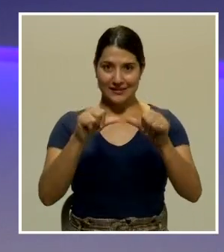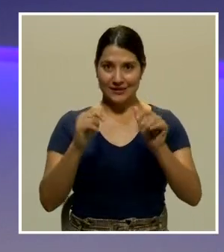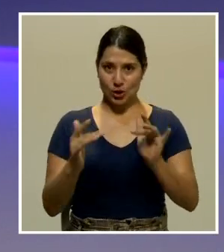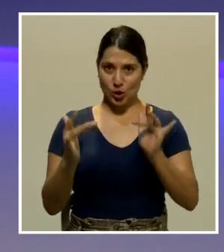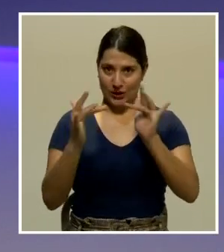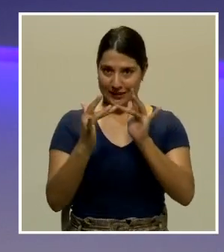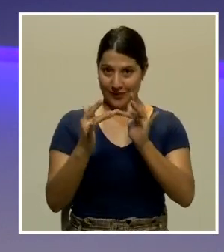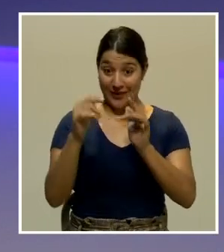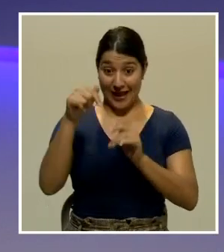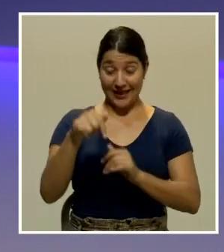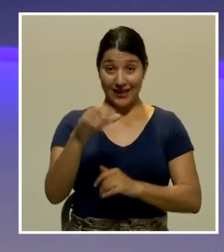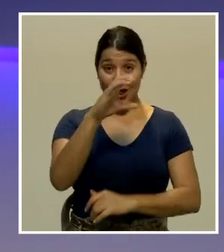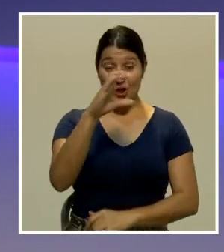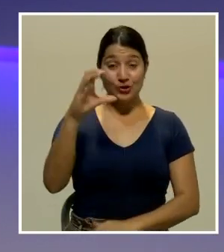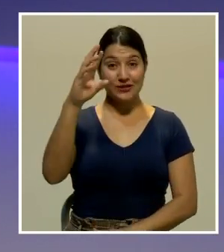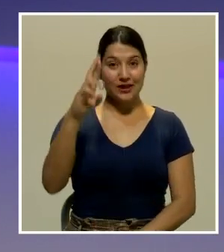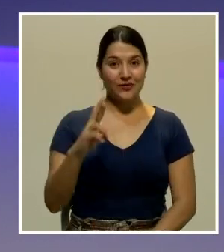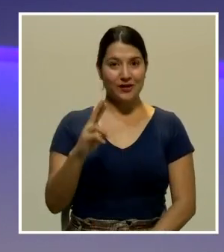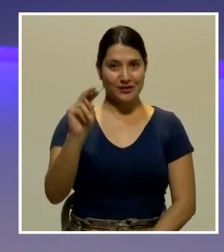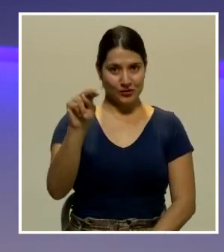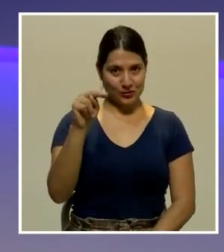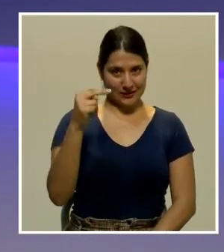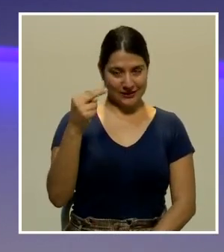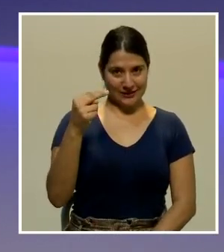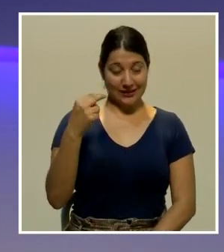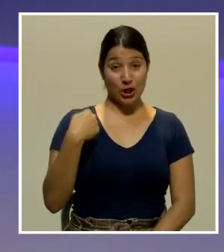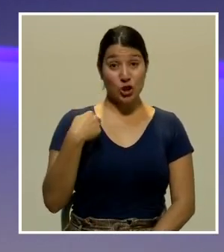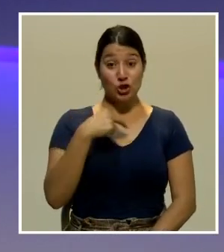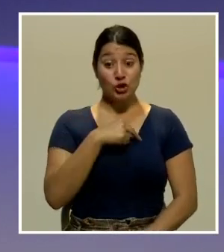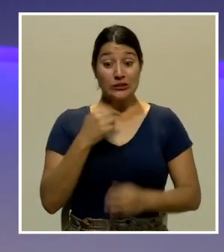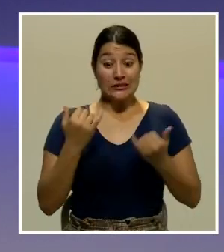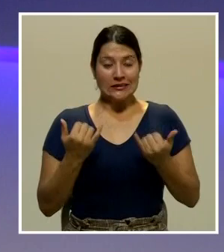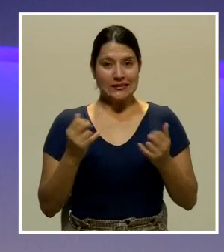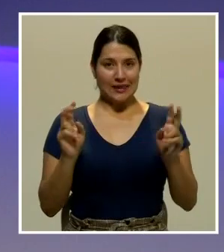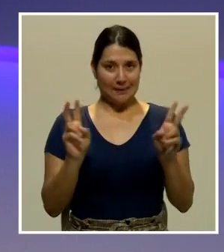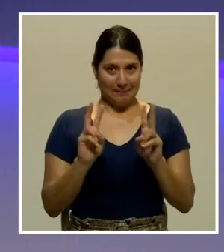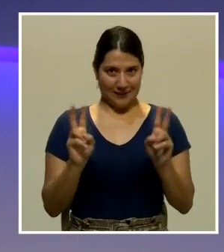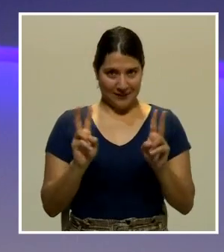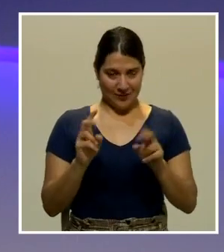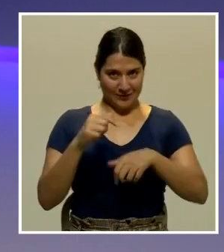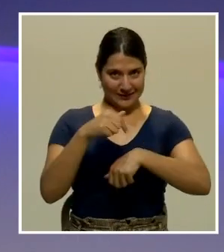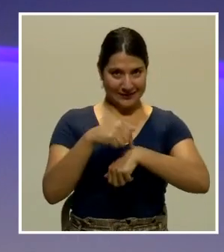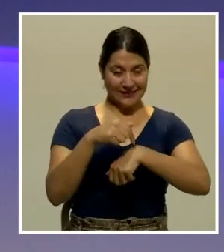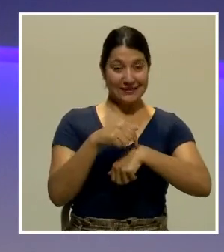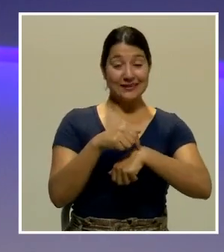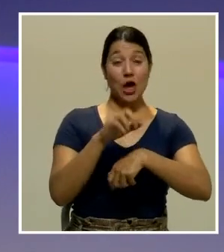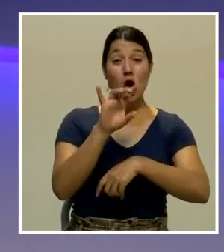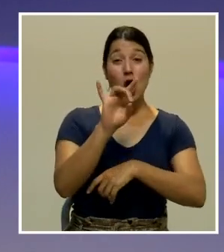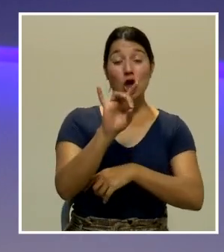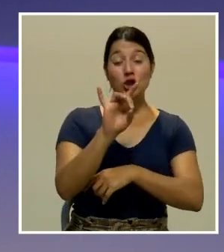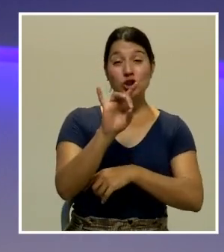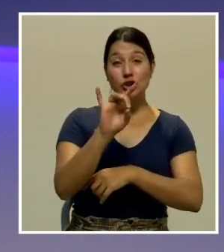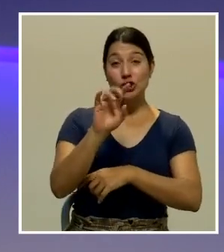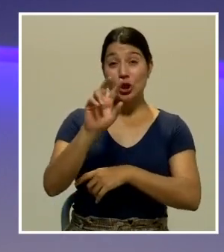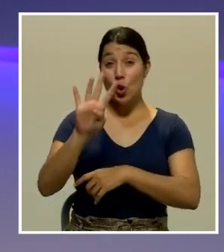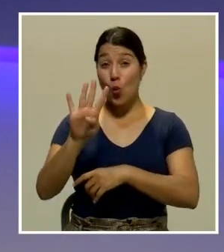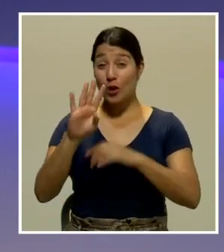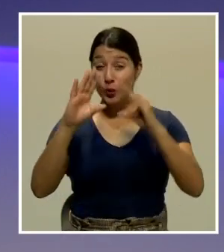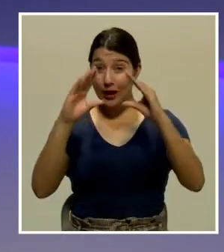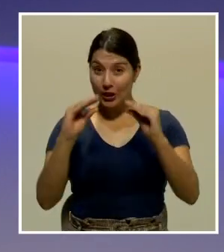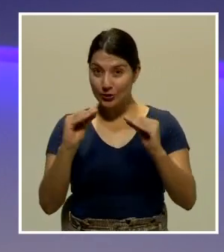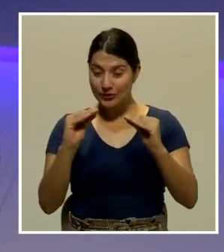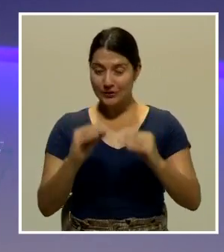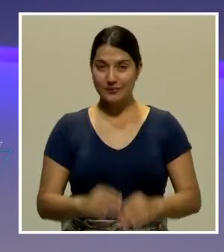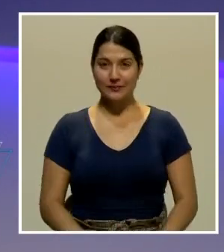conectados a la señal de Costa Rica Noticias. Estamos en vivo a las 8:04 de la